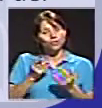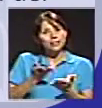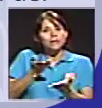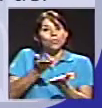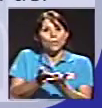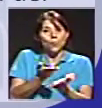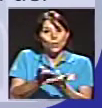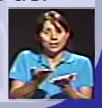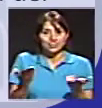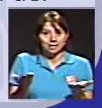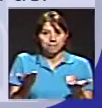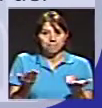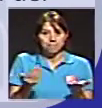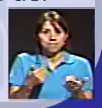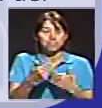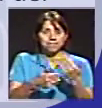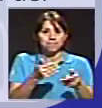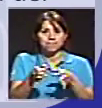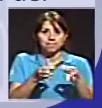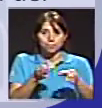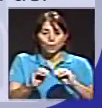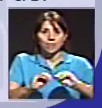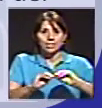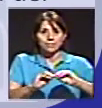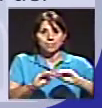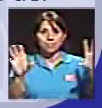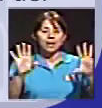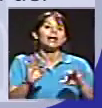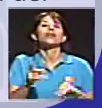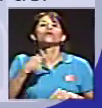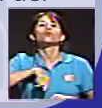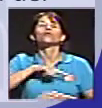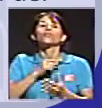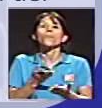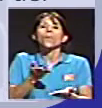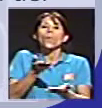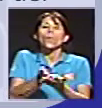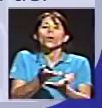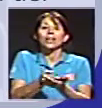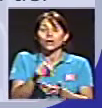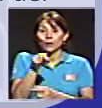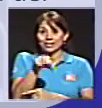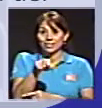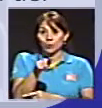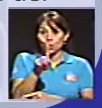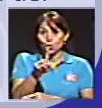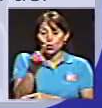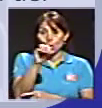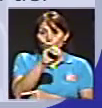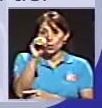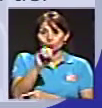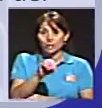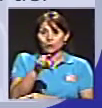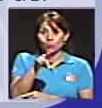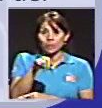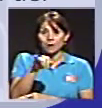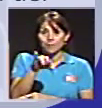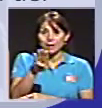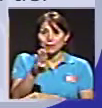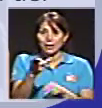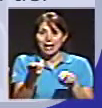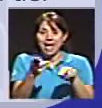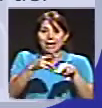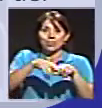vamos a explicar más claramente. Estamos proponiendo que este 1% del PIB adicional